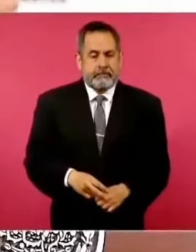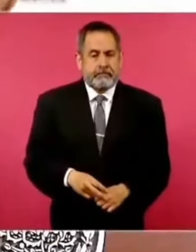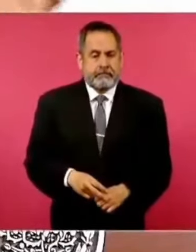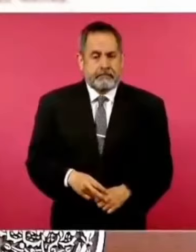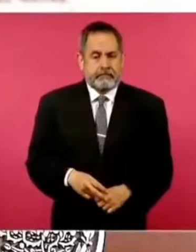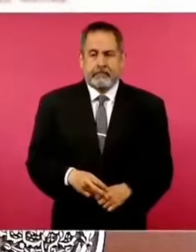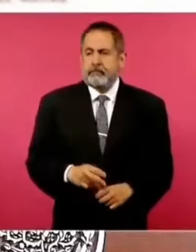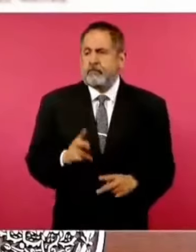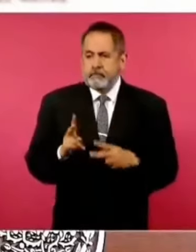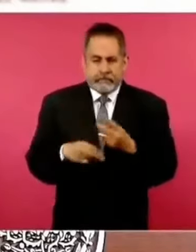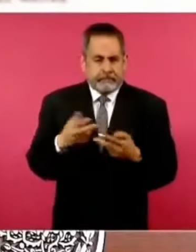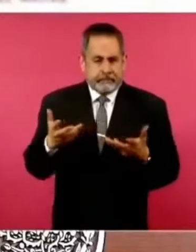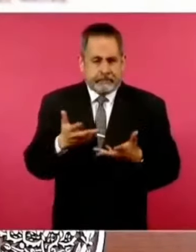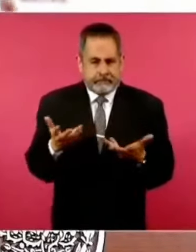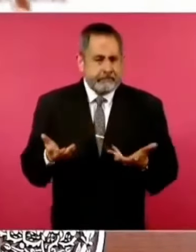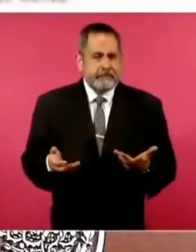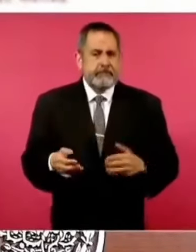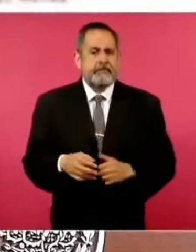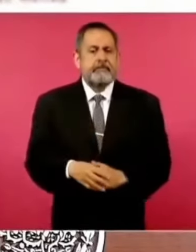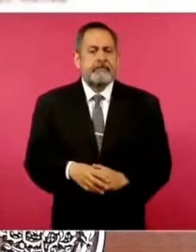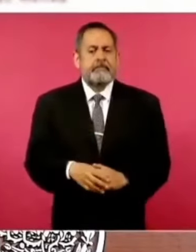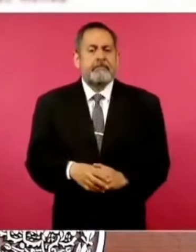¿Qué vamos a hacer?